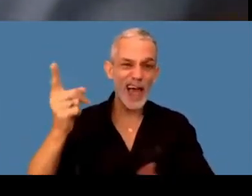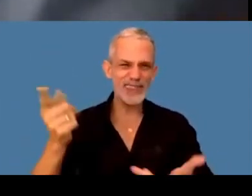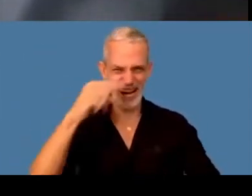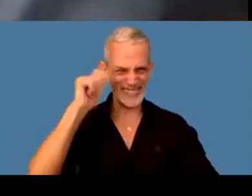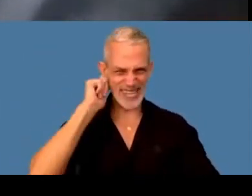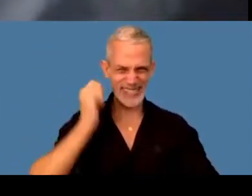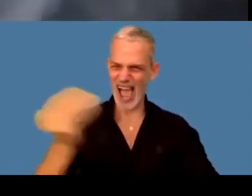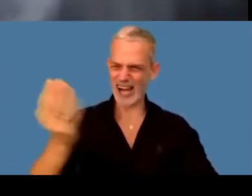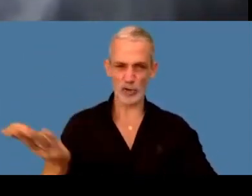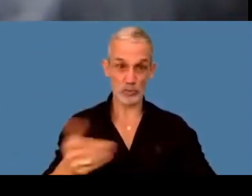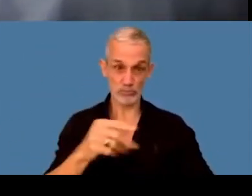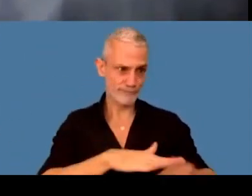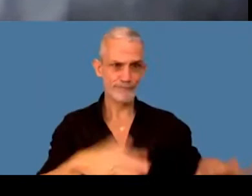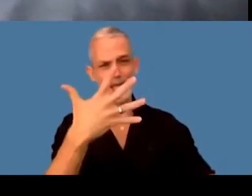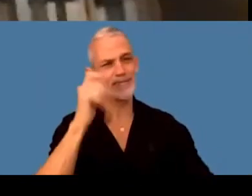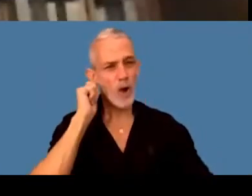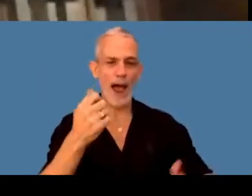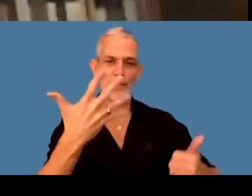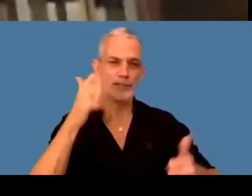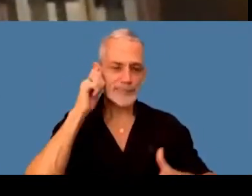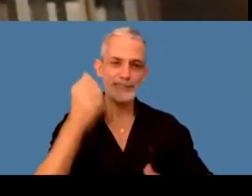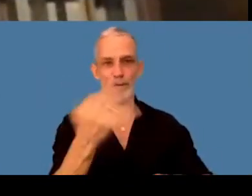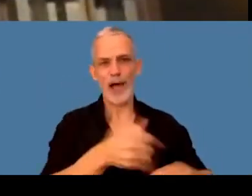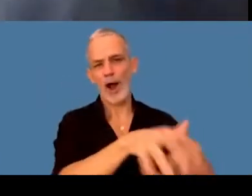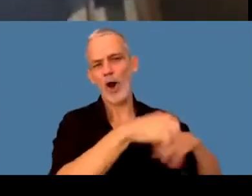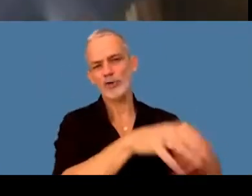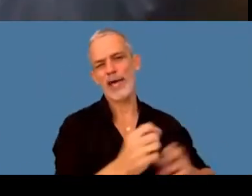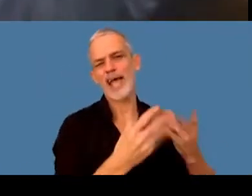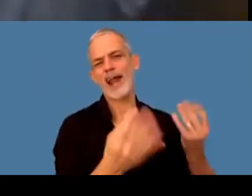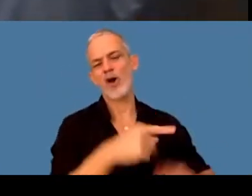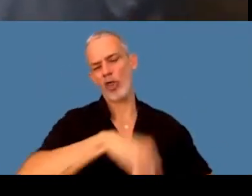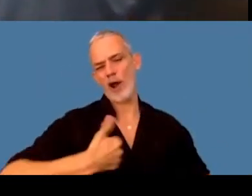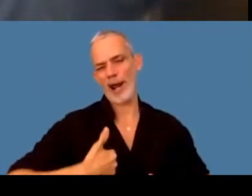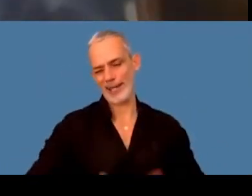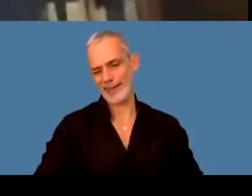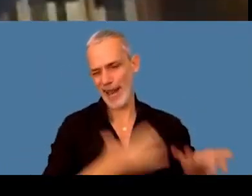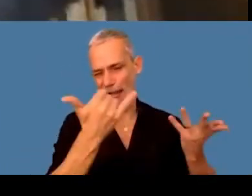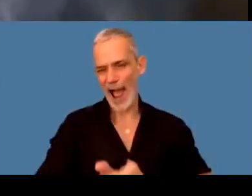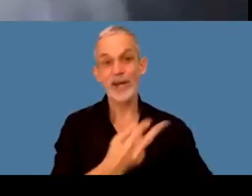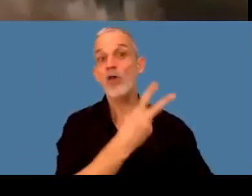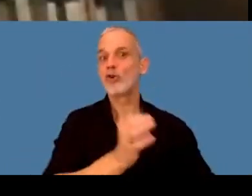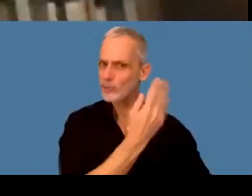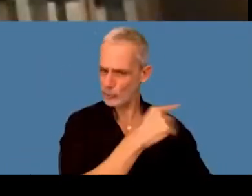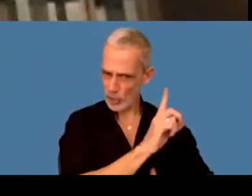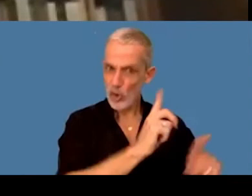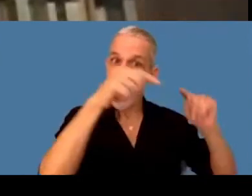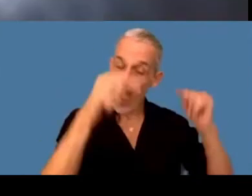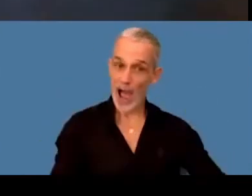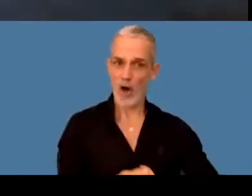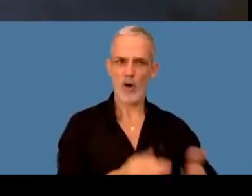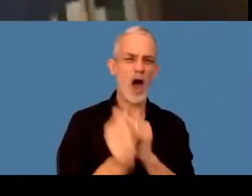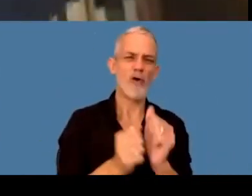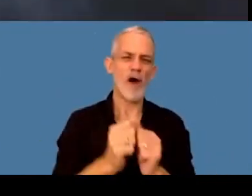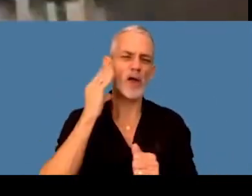embargo tenemos nenes de 5 o 6 años levantando la cosecha de algodón. Y no estoy hablando ni de hace 200 años, ni de la fábrica de Inglaterra,